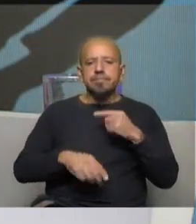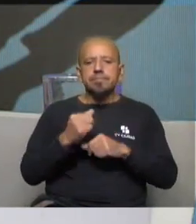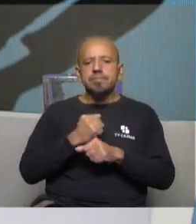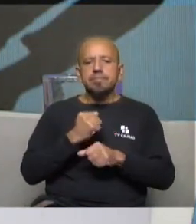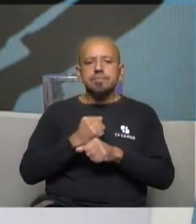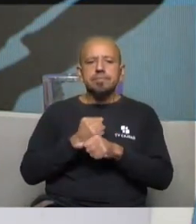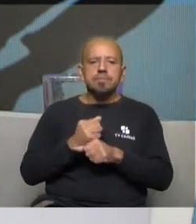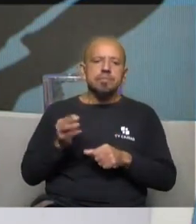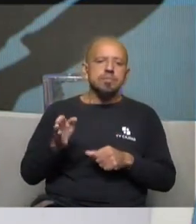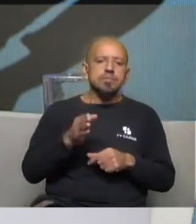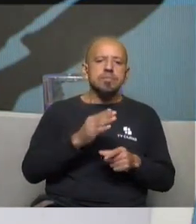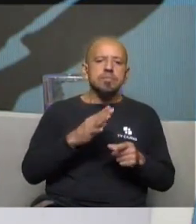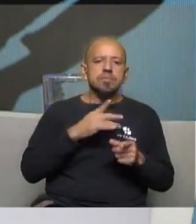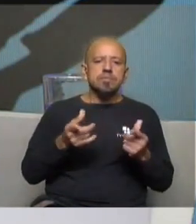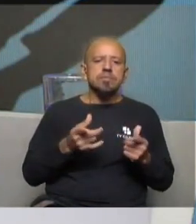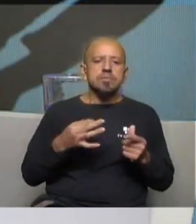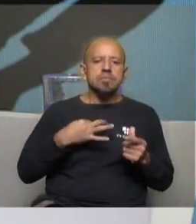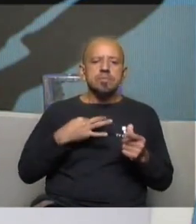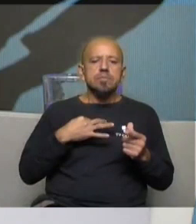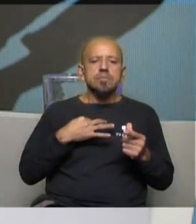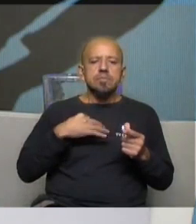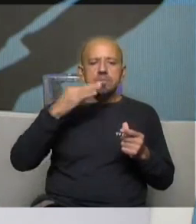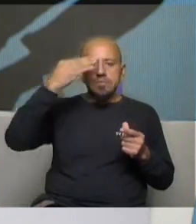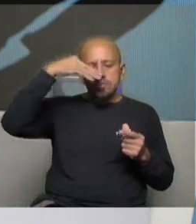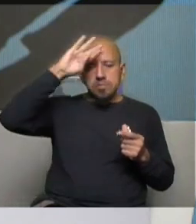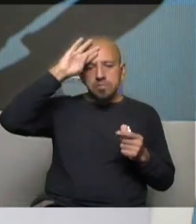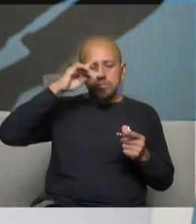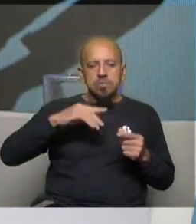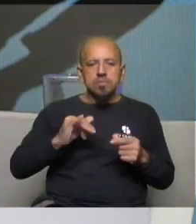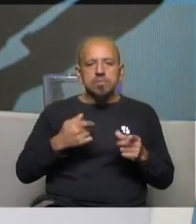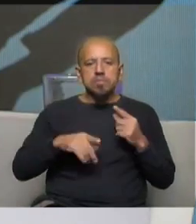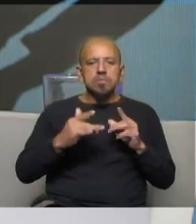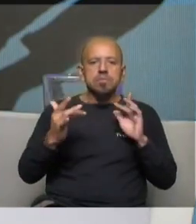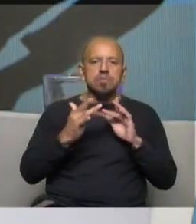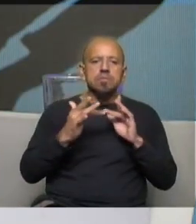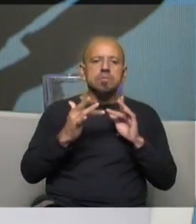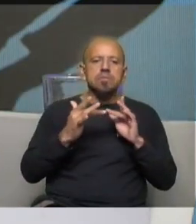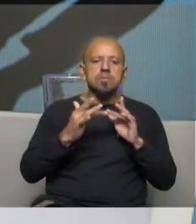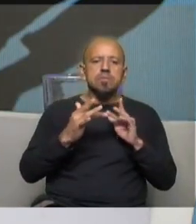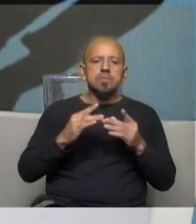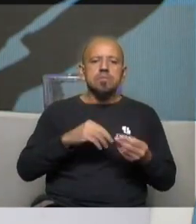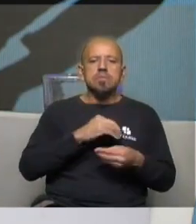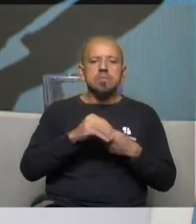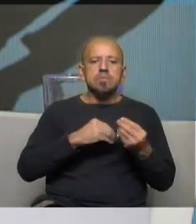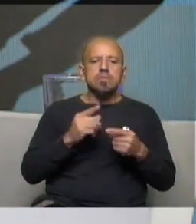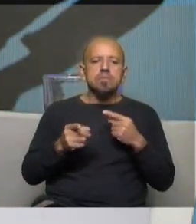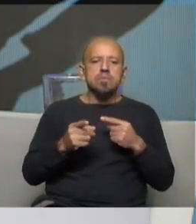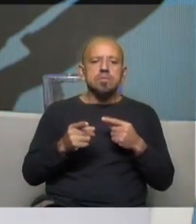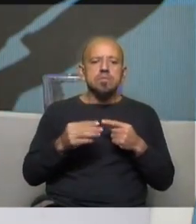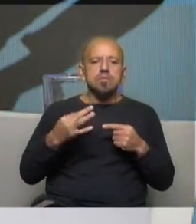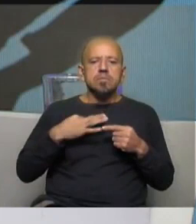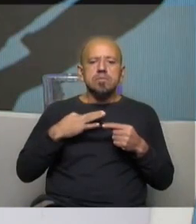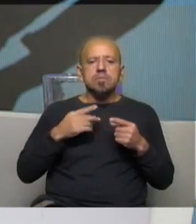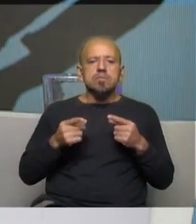por acá por allá y a vivir como una una vida de gaucho y ya Sin contacto con la familia o sea se manda como un viaje no de vida exploratorio